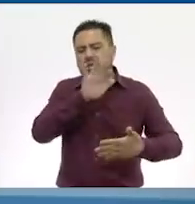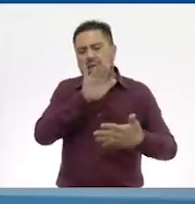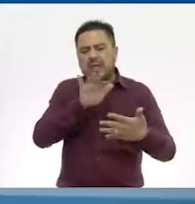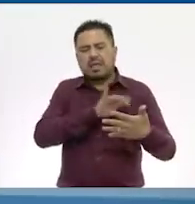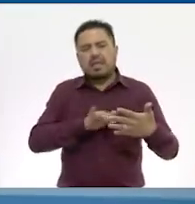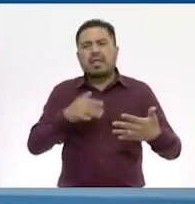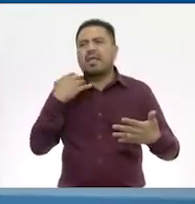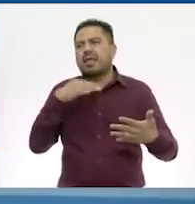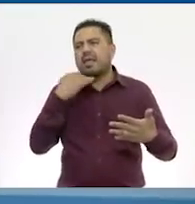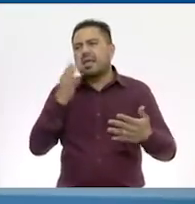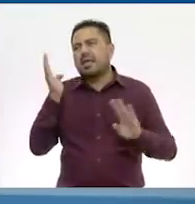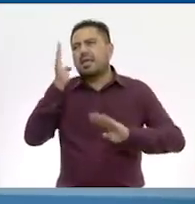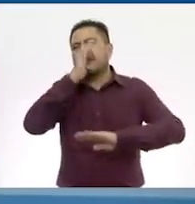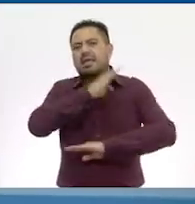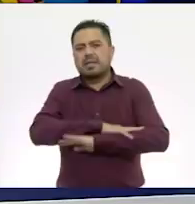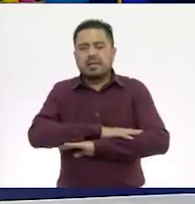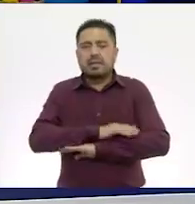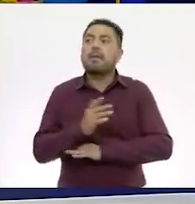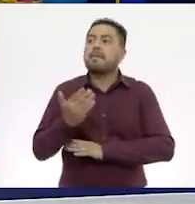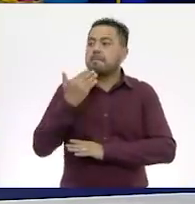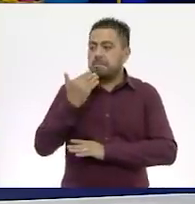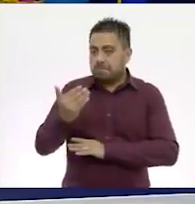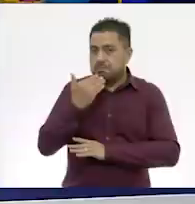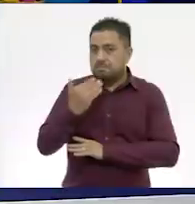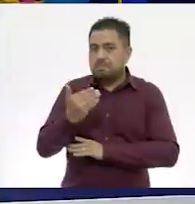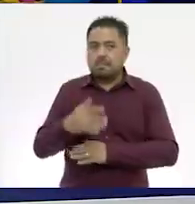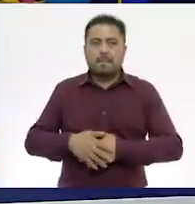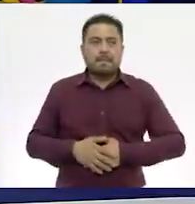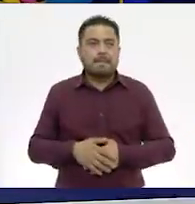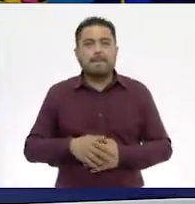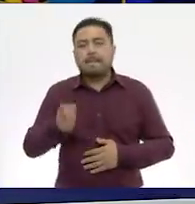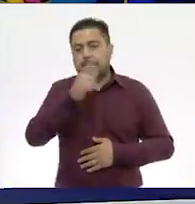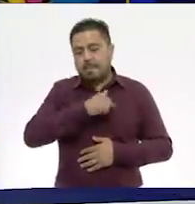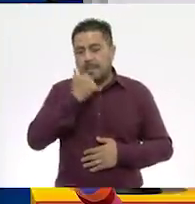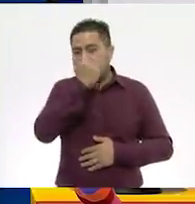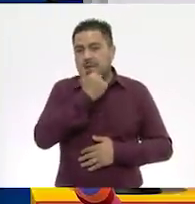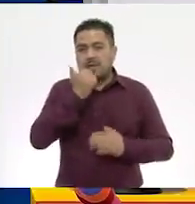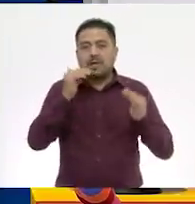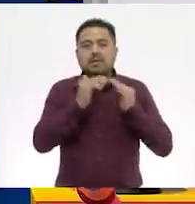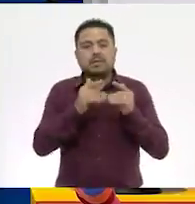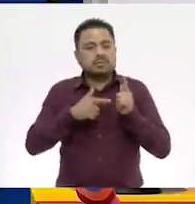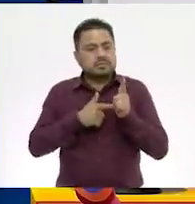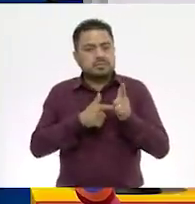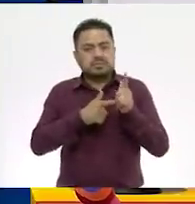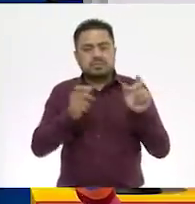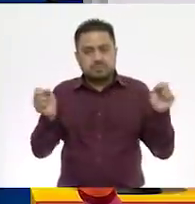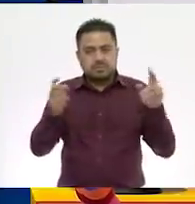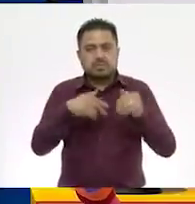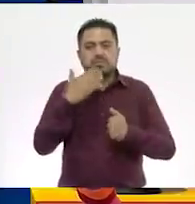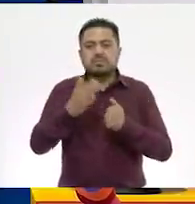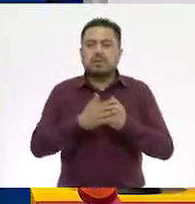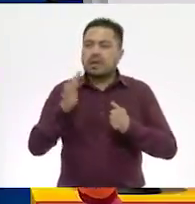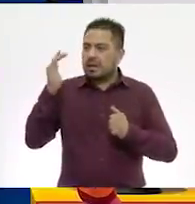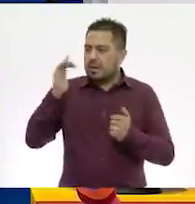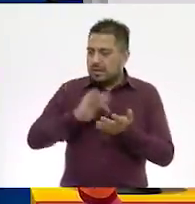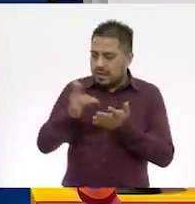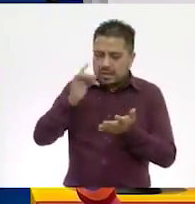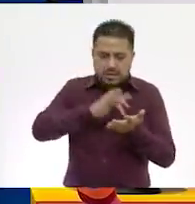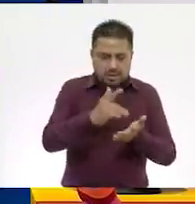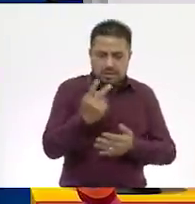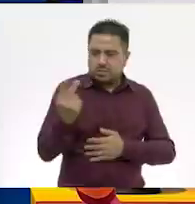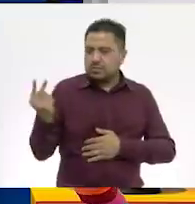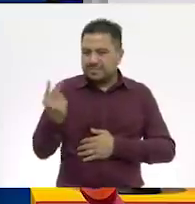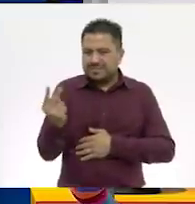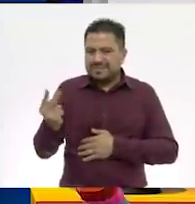lecturas. Muy bien, pues estudiantes en casa, seguimos viéndonos. Ale, gracias. Ton, muchísimas